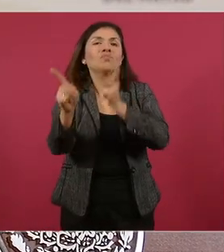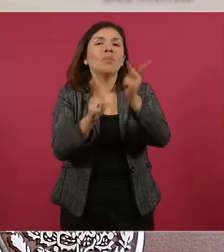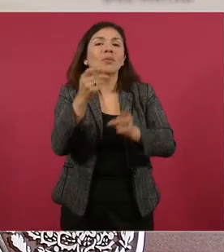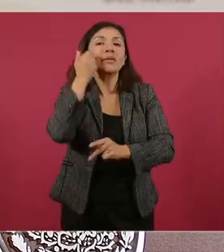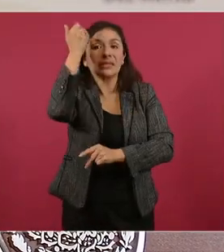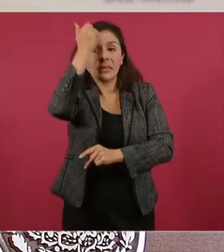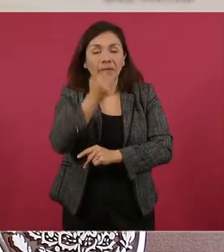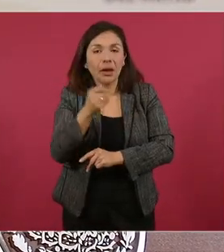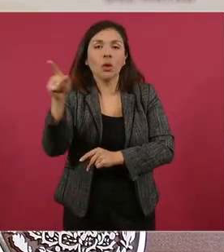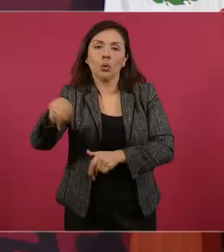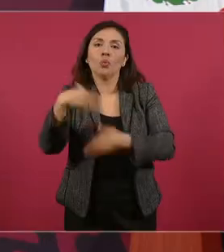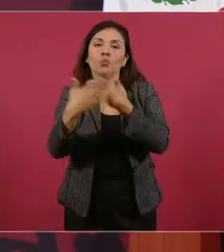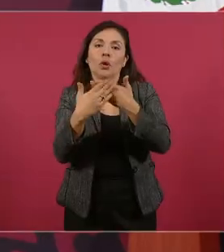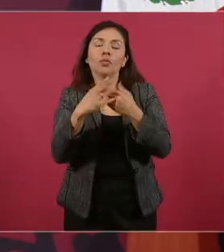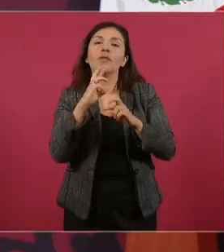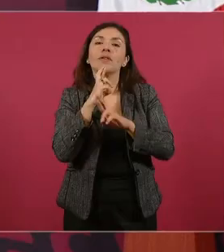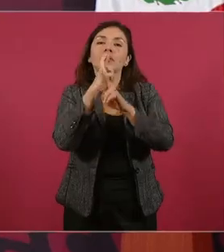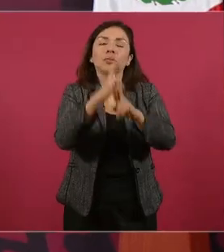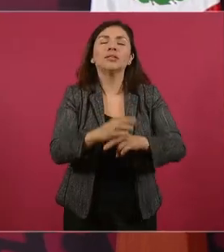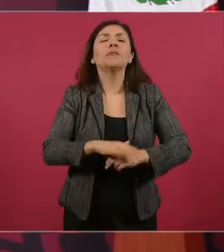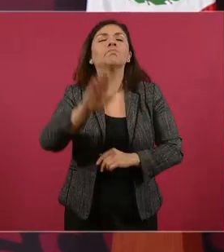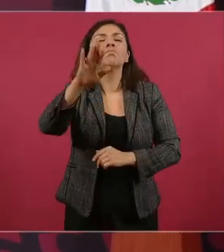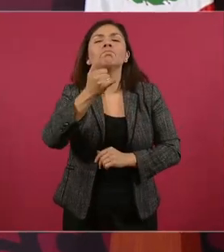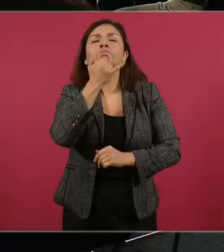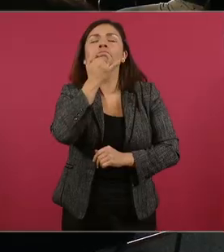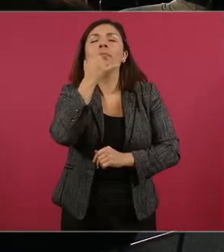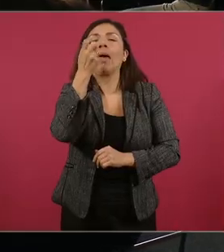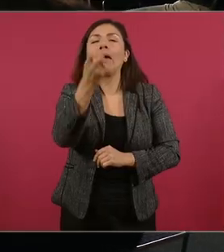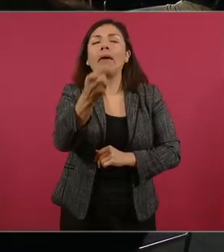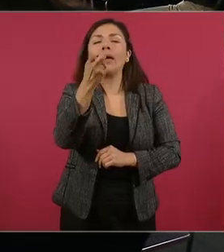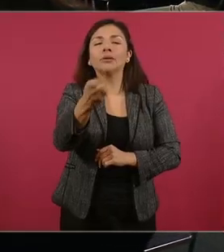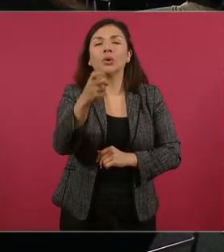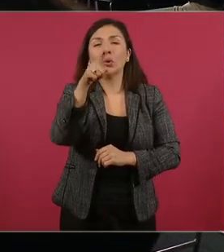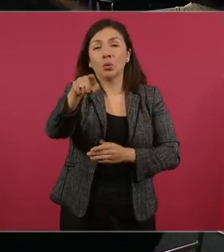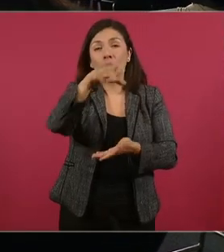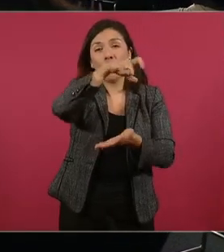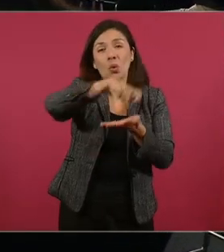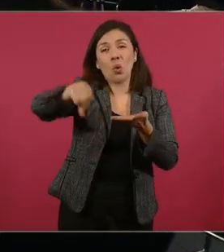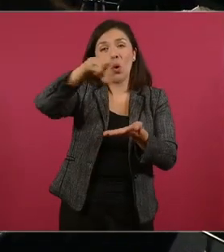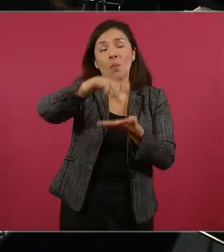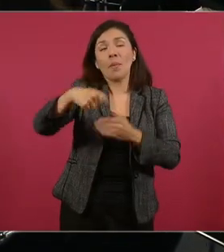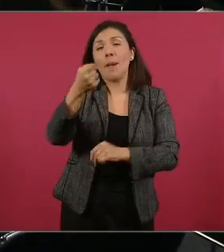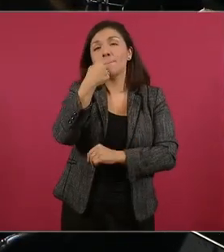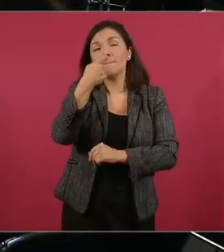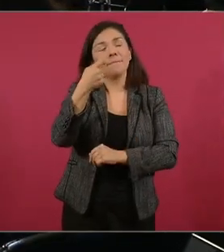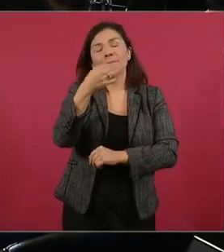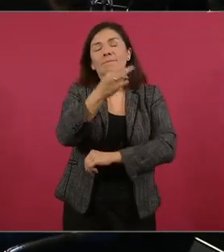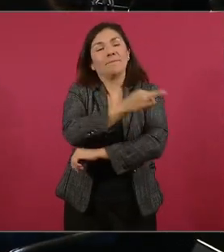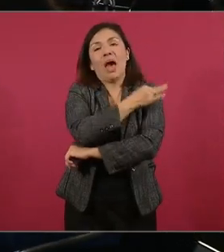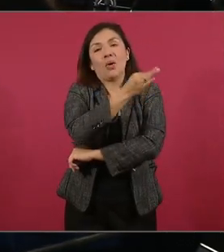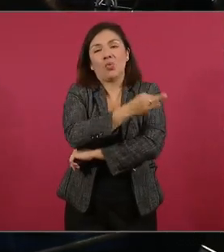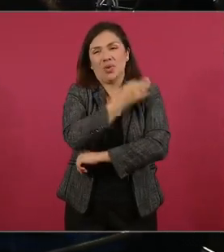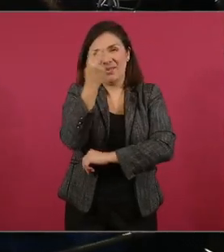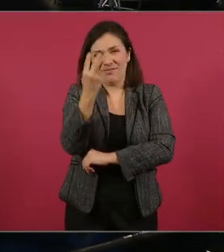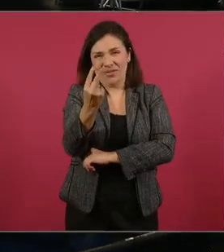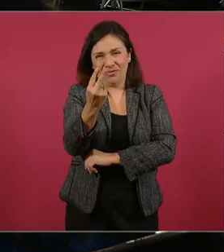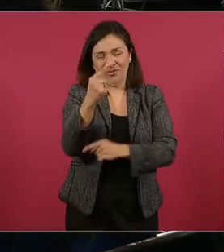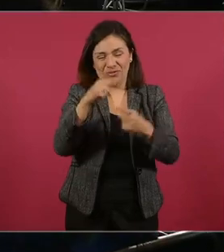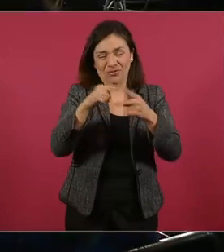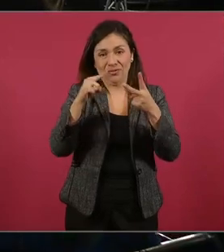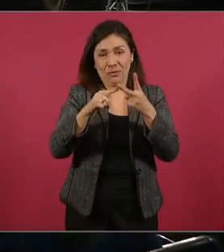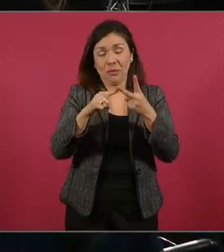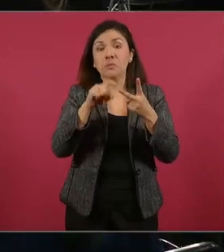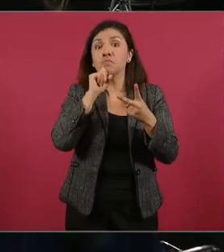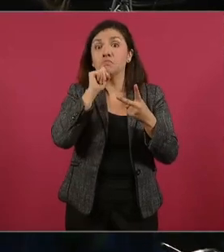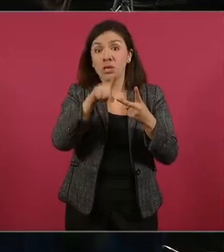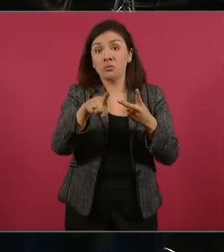para que den respuesta a lo que está planteando. Sí, presidente, nada más, justamente en esta adquisición que se hizo de estas dos vacunas, ¿se hicieron también